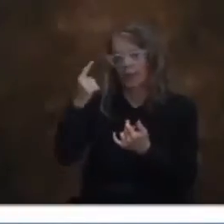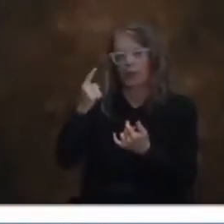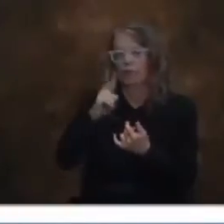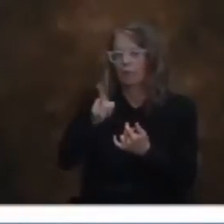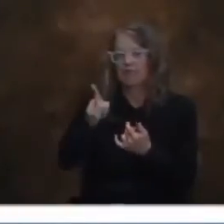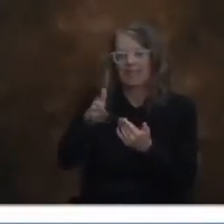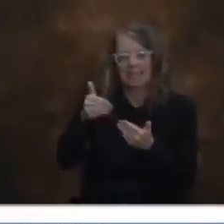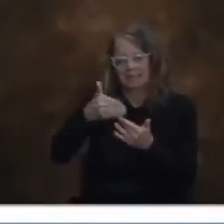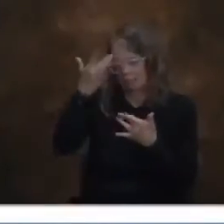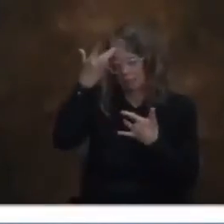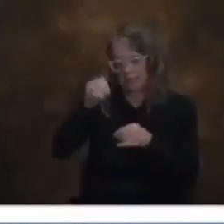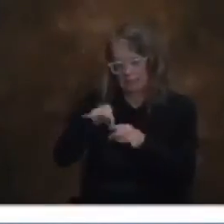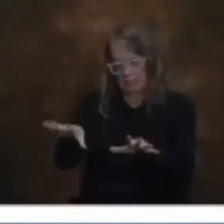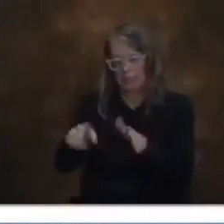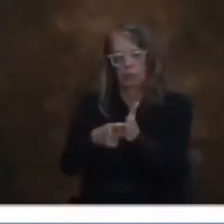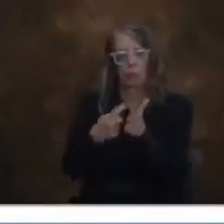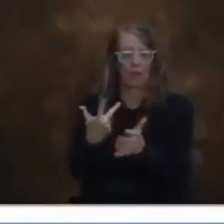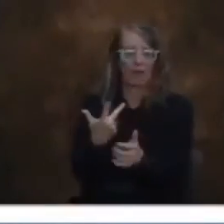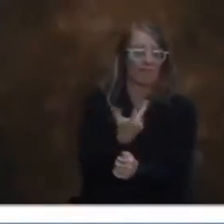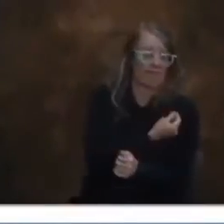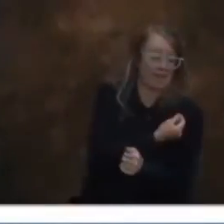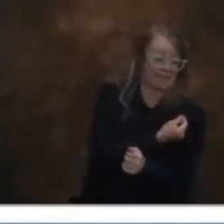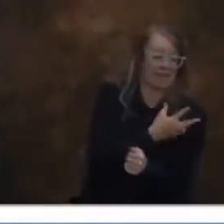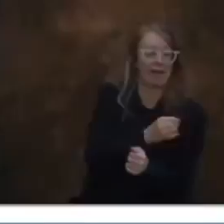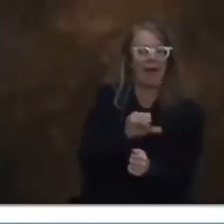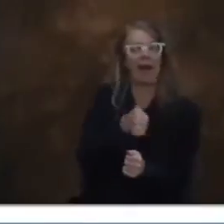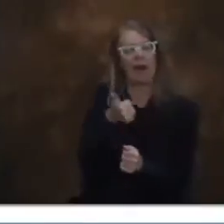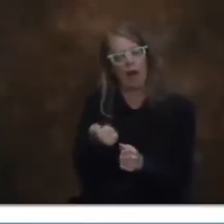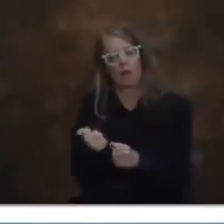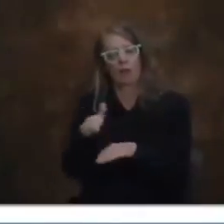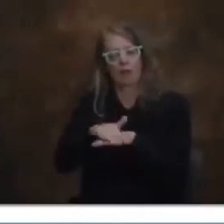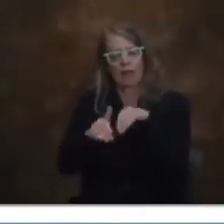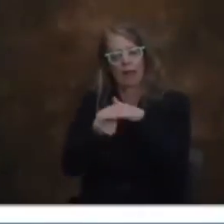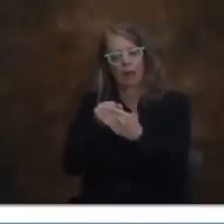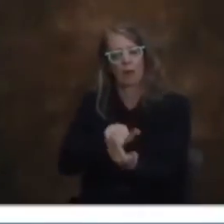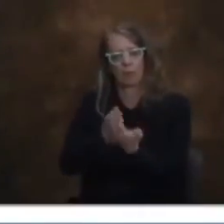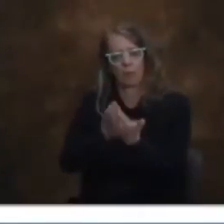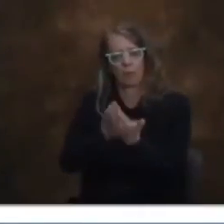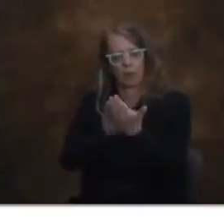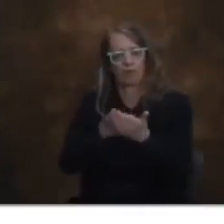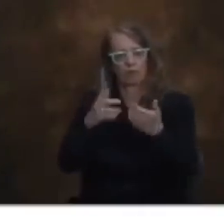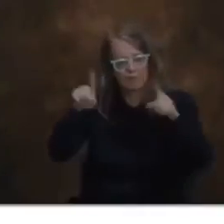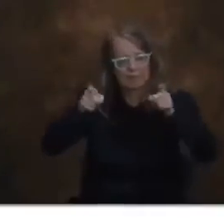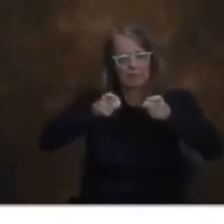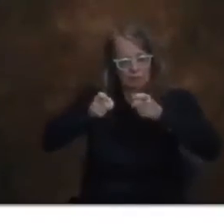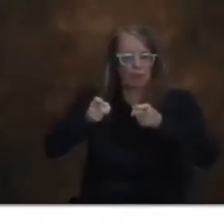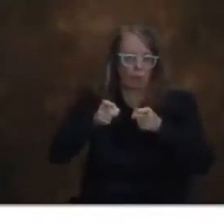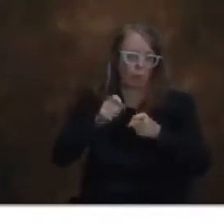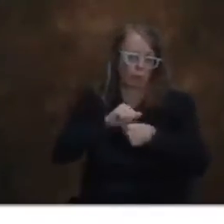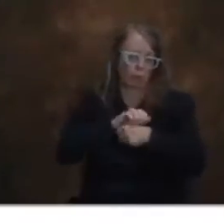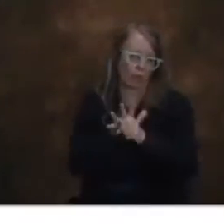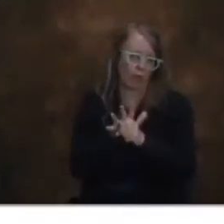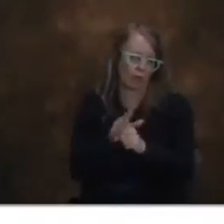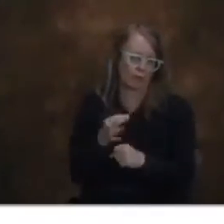capas en diferentes etapas para tener éxito en nuestro control y manejo del cobi 19